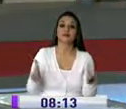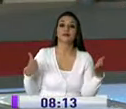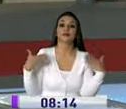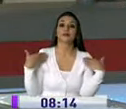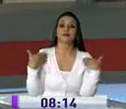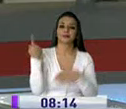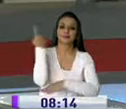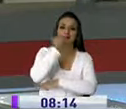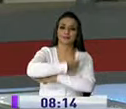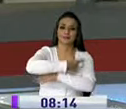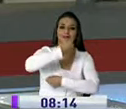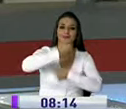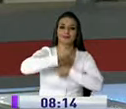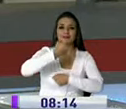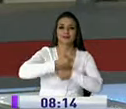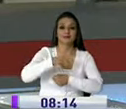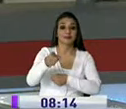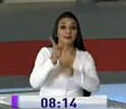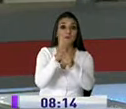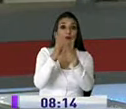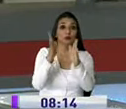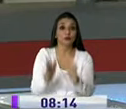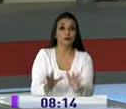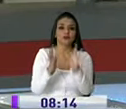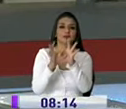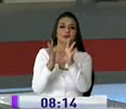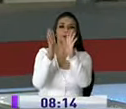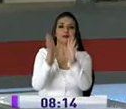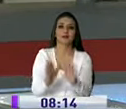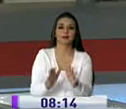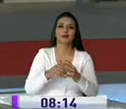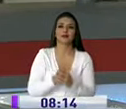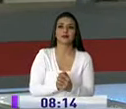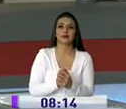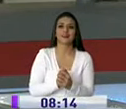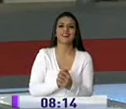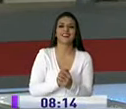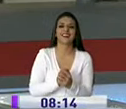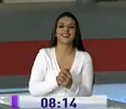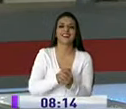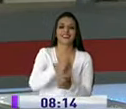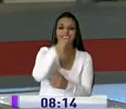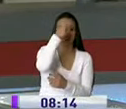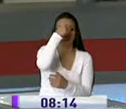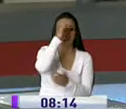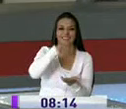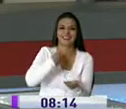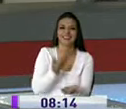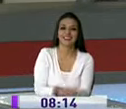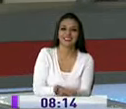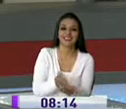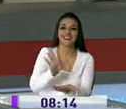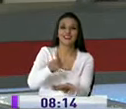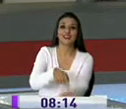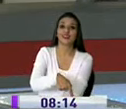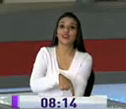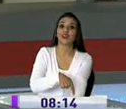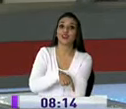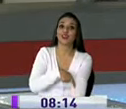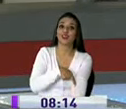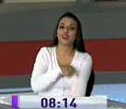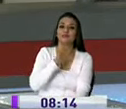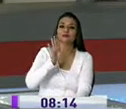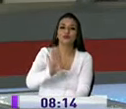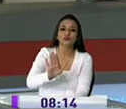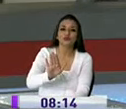a esta incansable pues compañera que llegó de las Indias a traernos sus costumbres y su forma